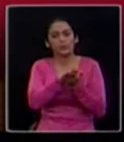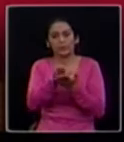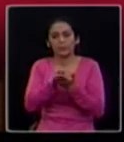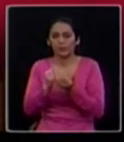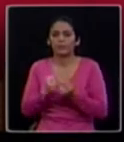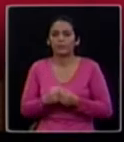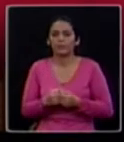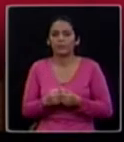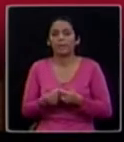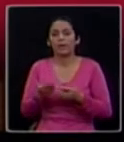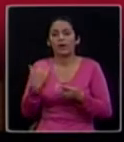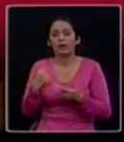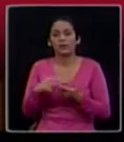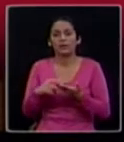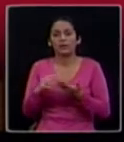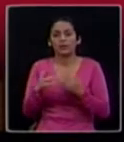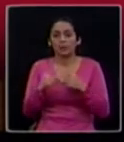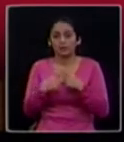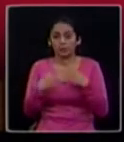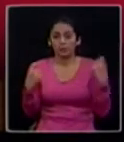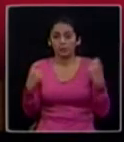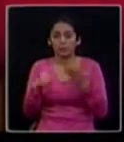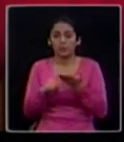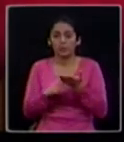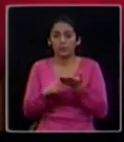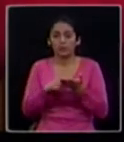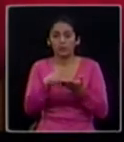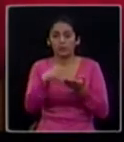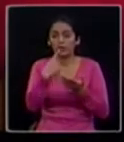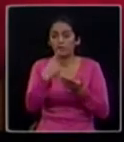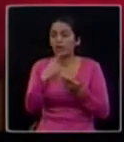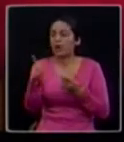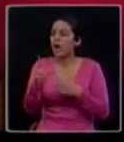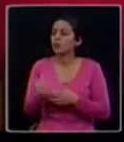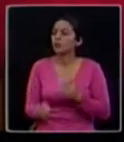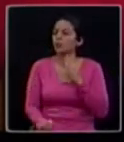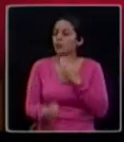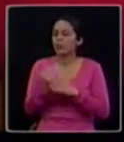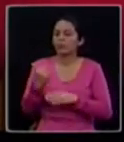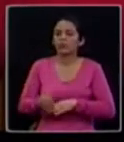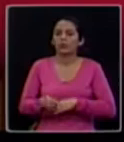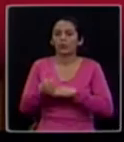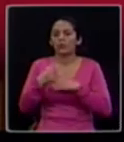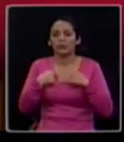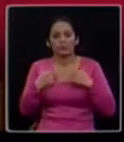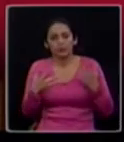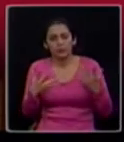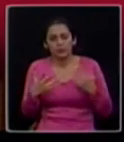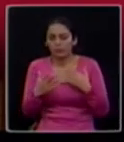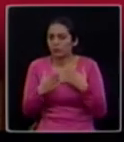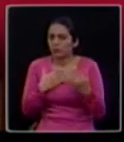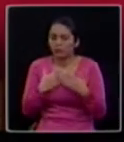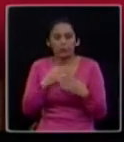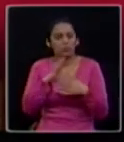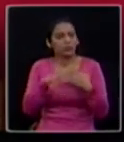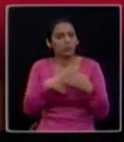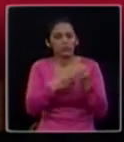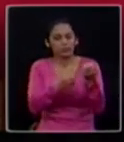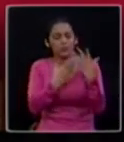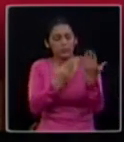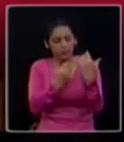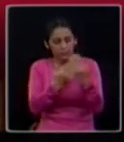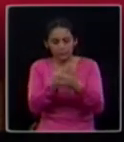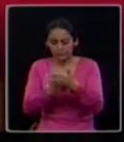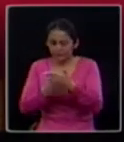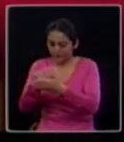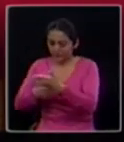en donde se le designó en marzo, y pues además por eso también yo he solicitado todas las copias certificadas para la revisión completa, pero como todos los